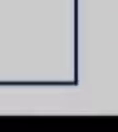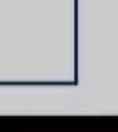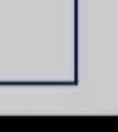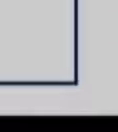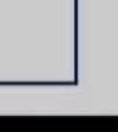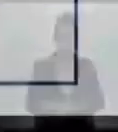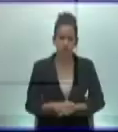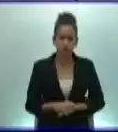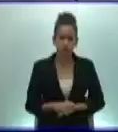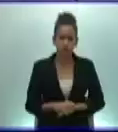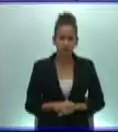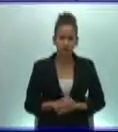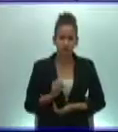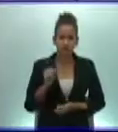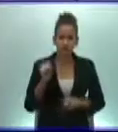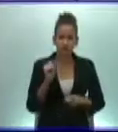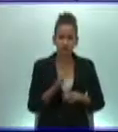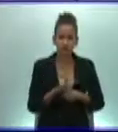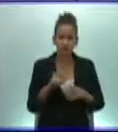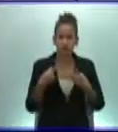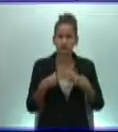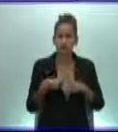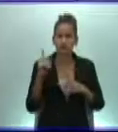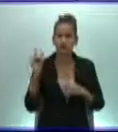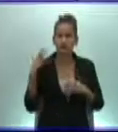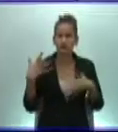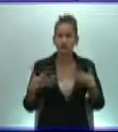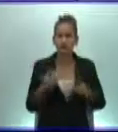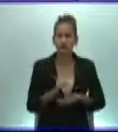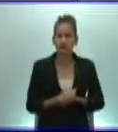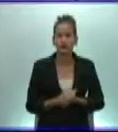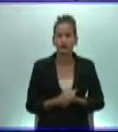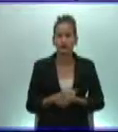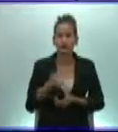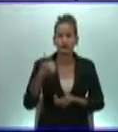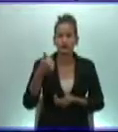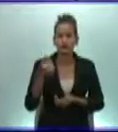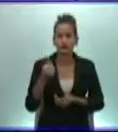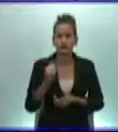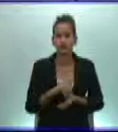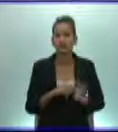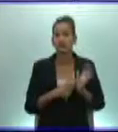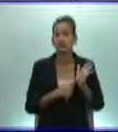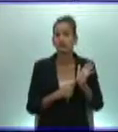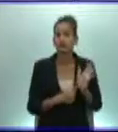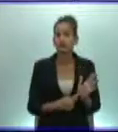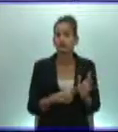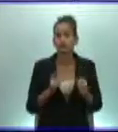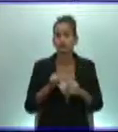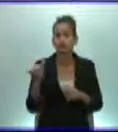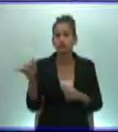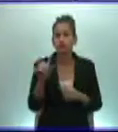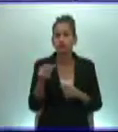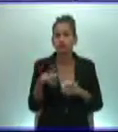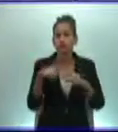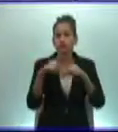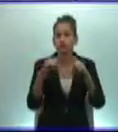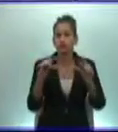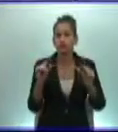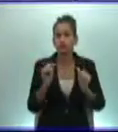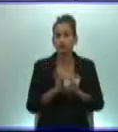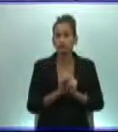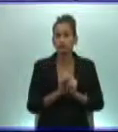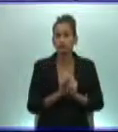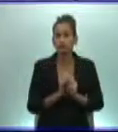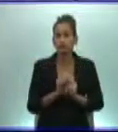Comencemos entonces a resolver este ejercicio. El inciso A, debemos demostrar la igualdad de dos triángulos.